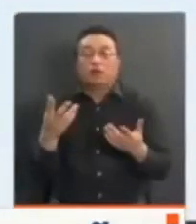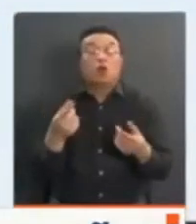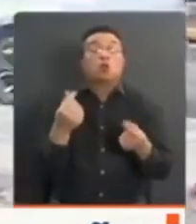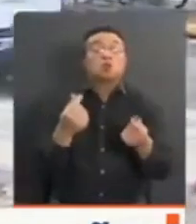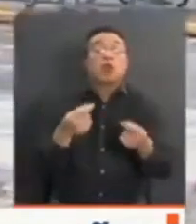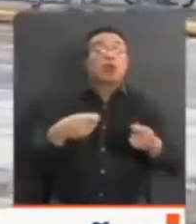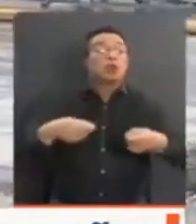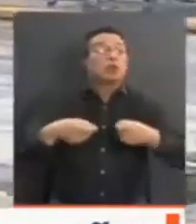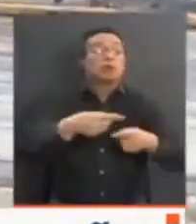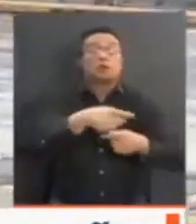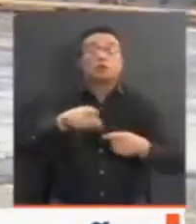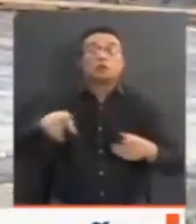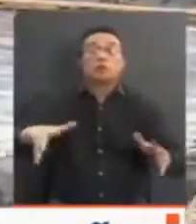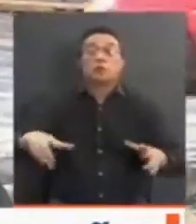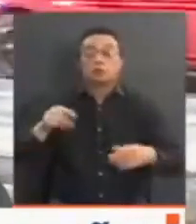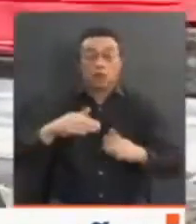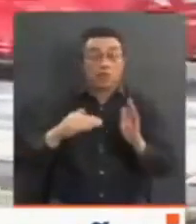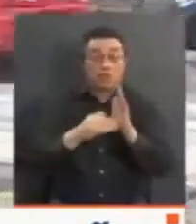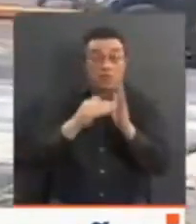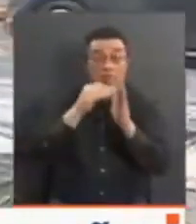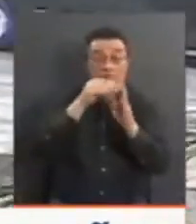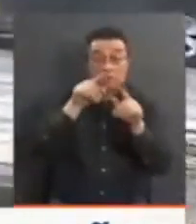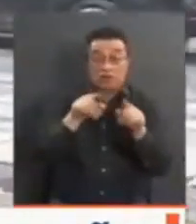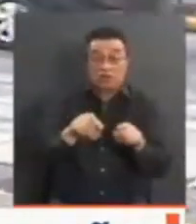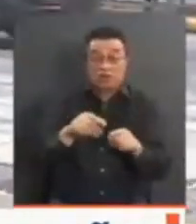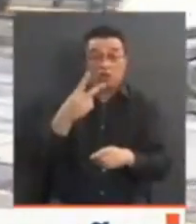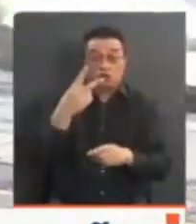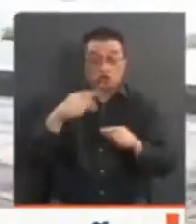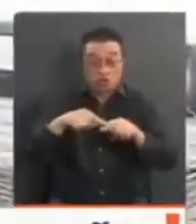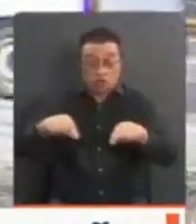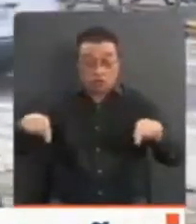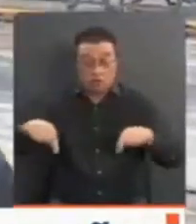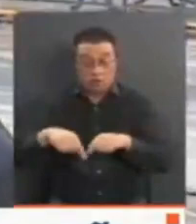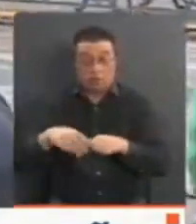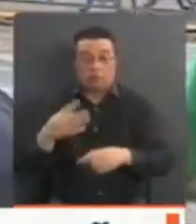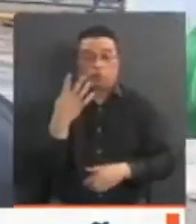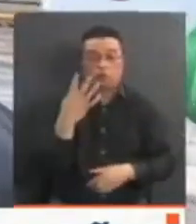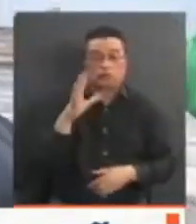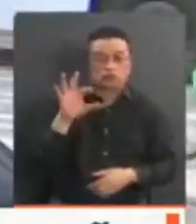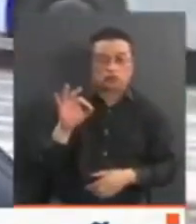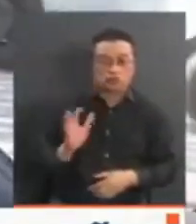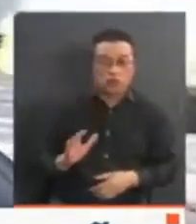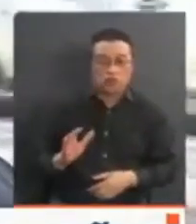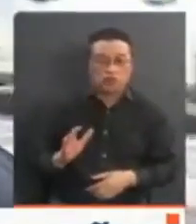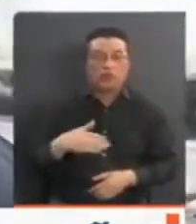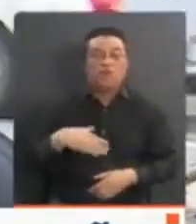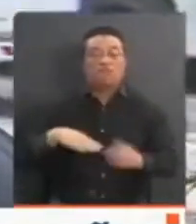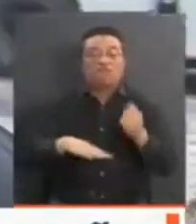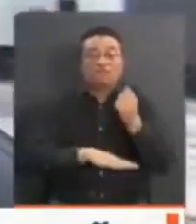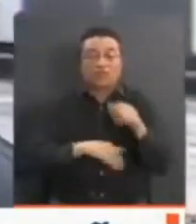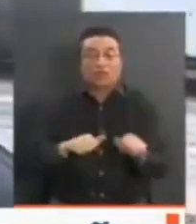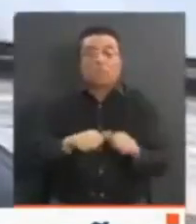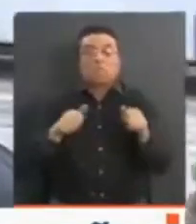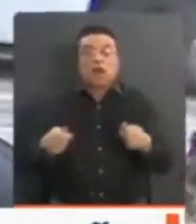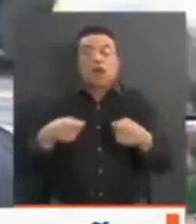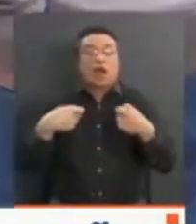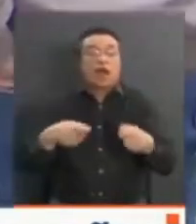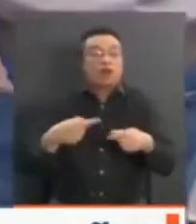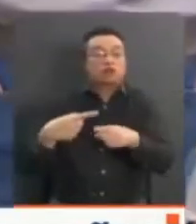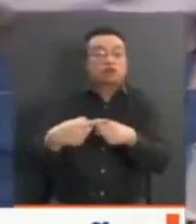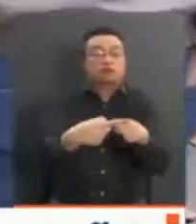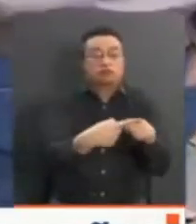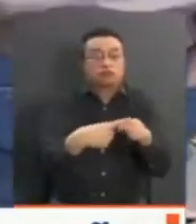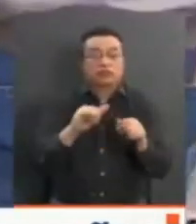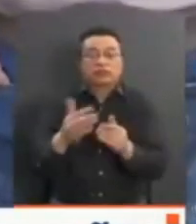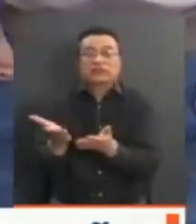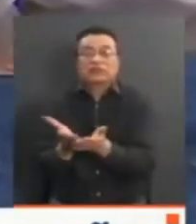en el mercado? Pago un departamento de 2 habitaciones, 450 es la base, más los gastos comunes y los servicios. En